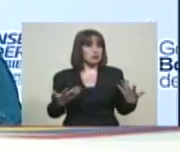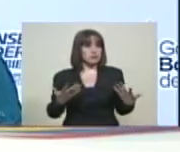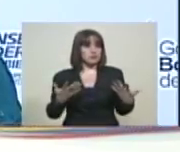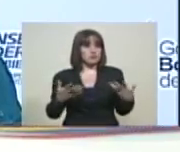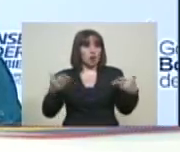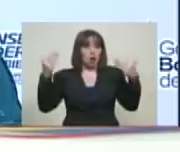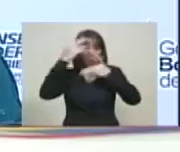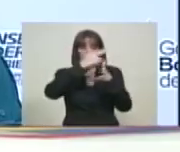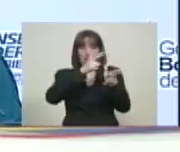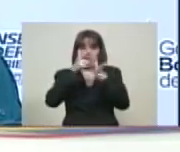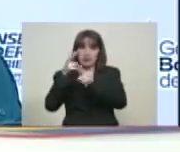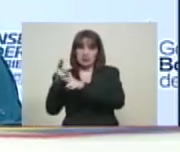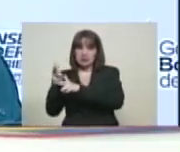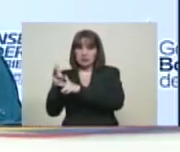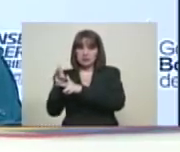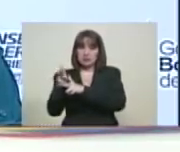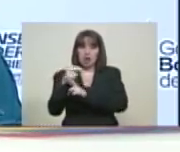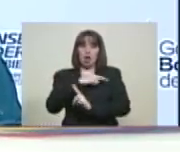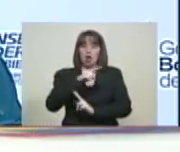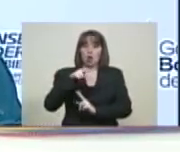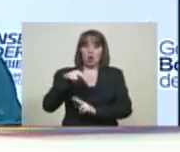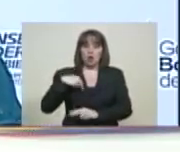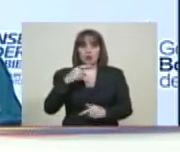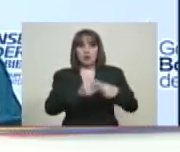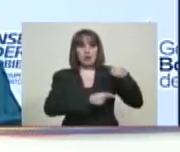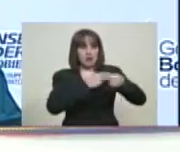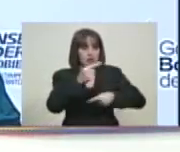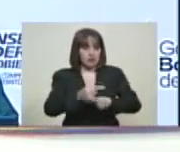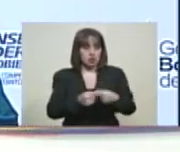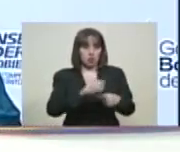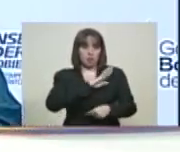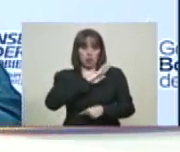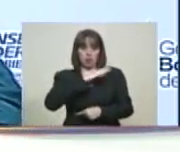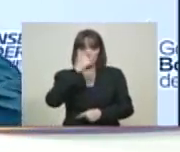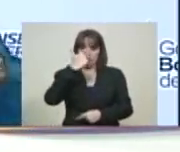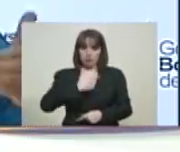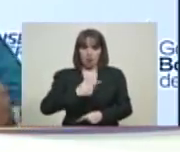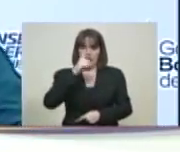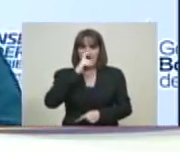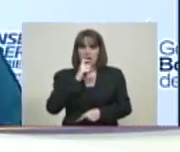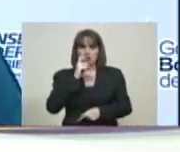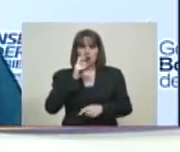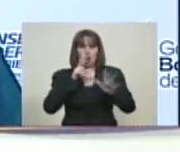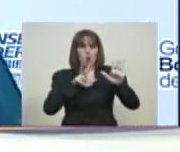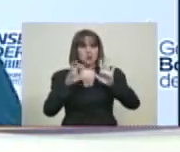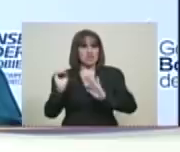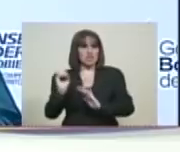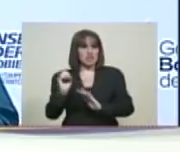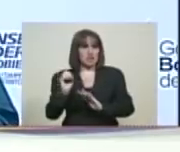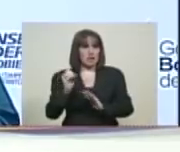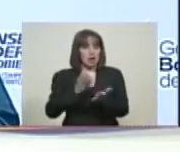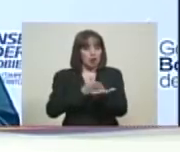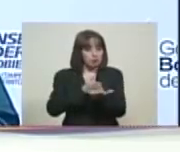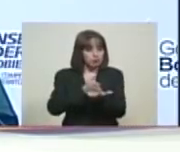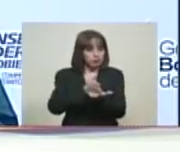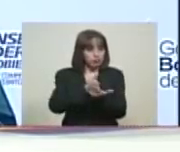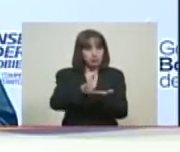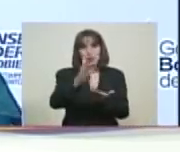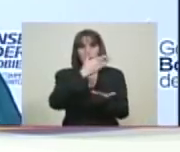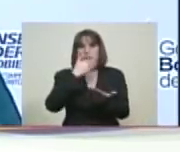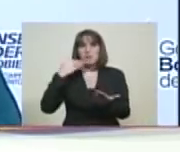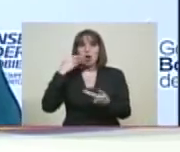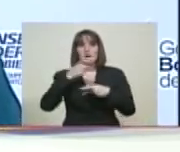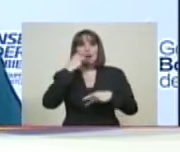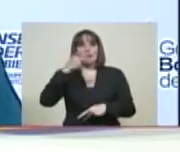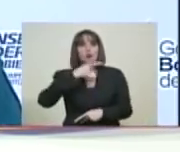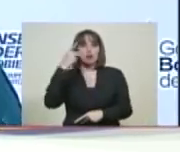guerrillas para que nuestra generación a la que pertenezco en los años 80 tuviera el camino de la política